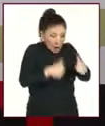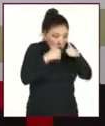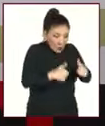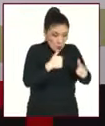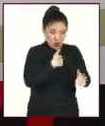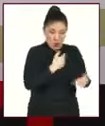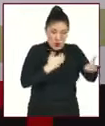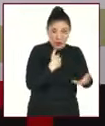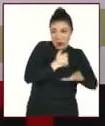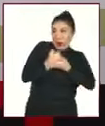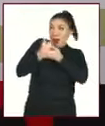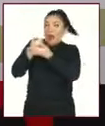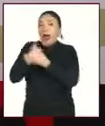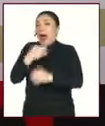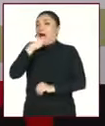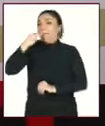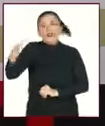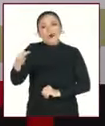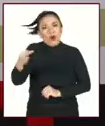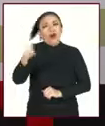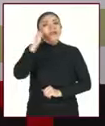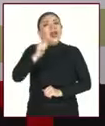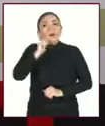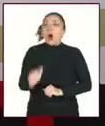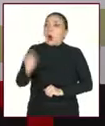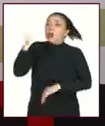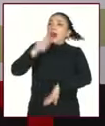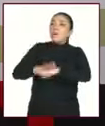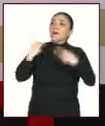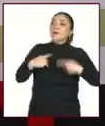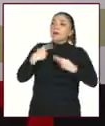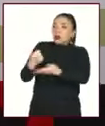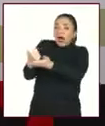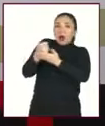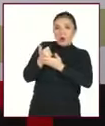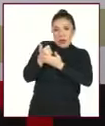Siempre hay que apoyarnos de más personas que tengamos alrededor.